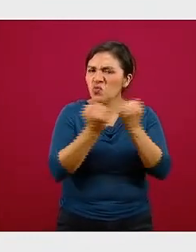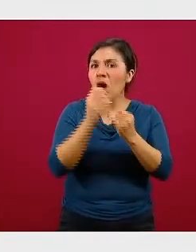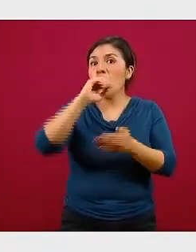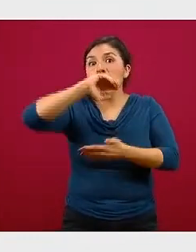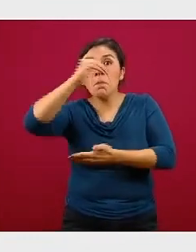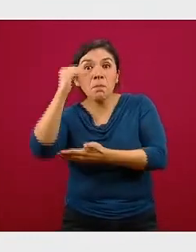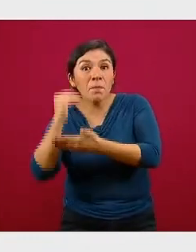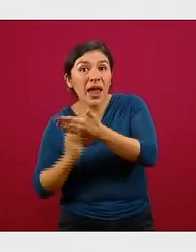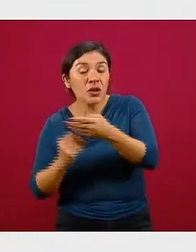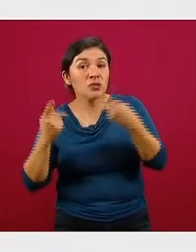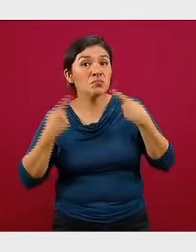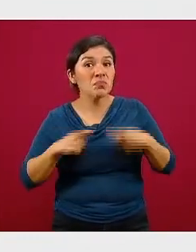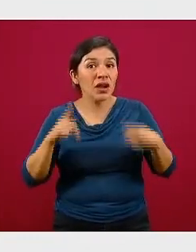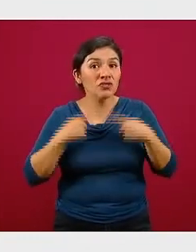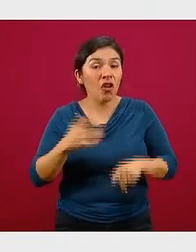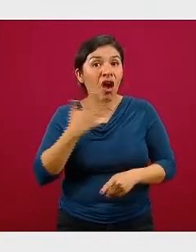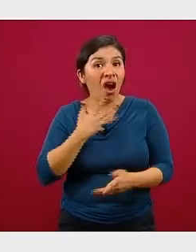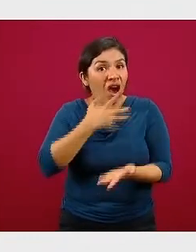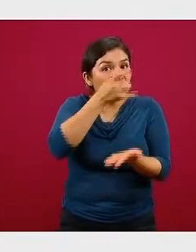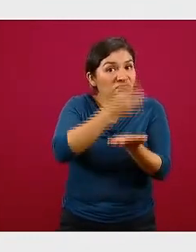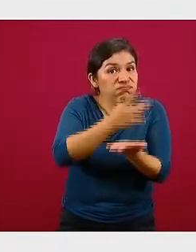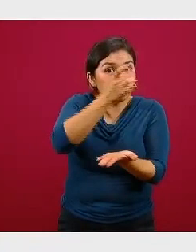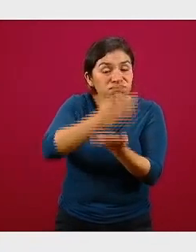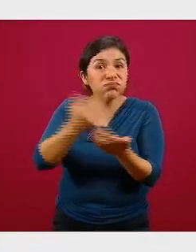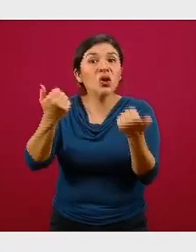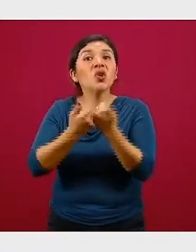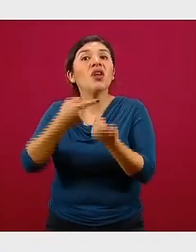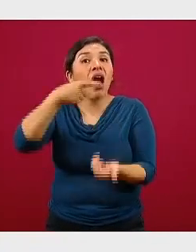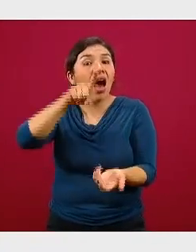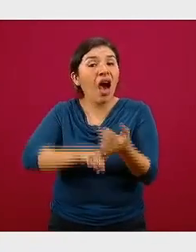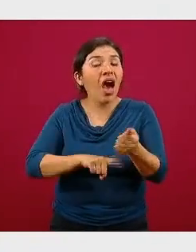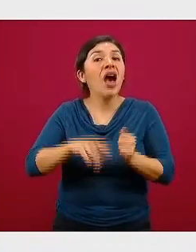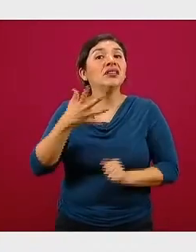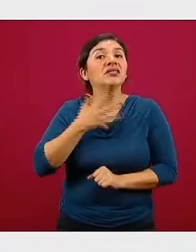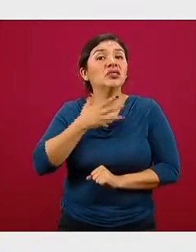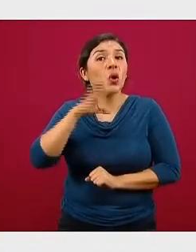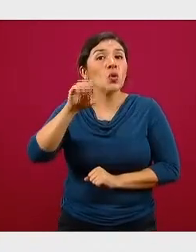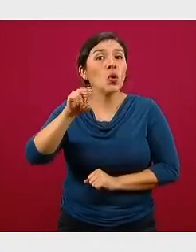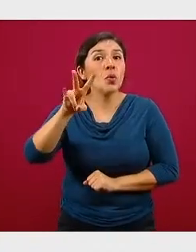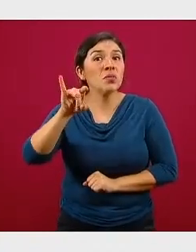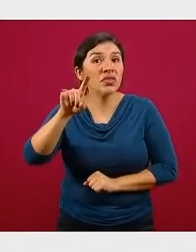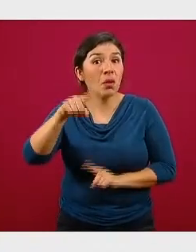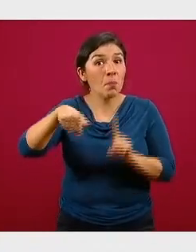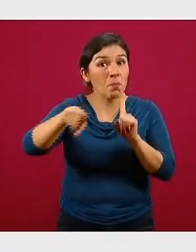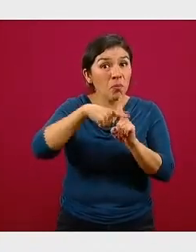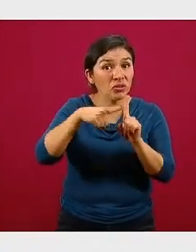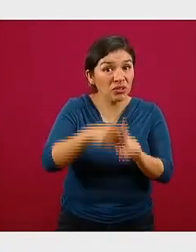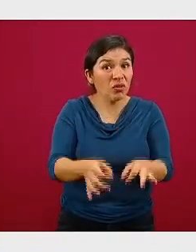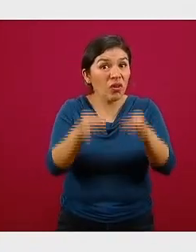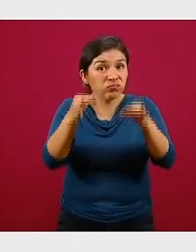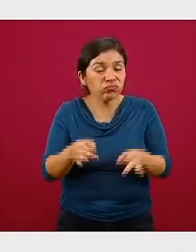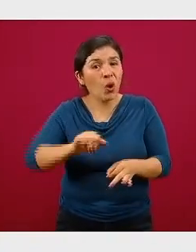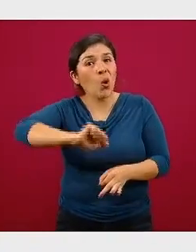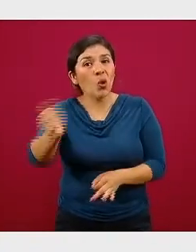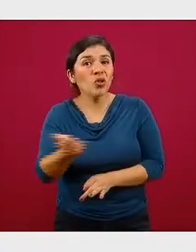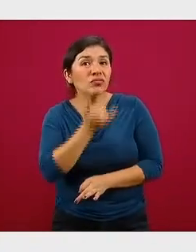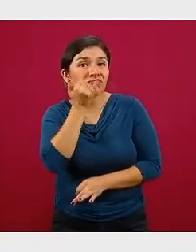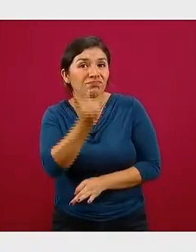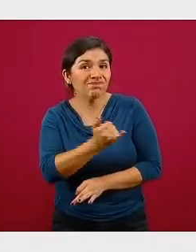disminuye las personas diagnosticadas con síndrome COVID, positivos y